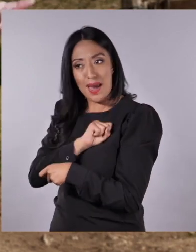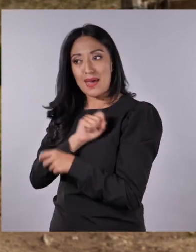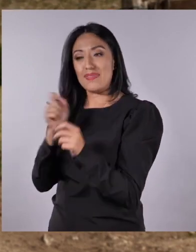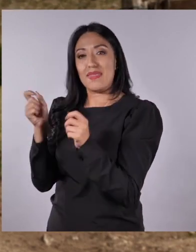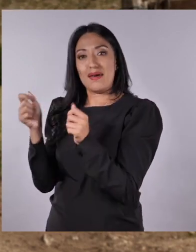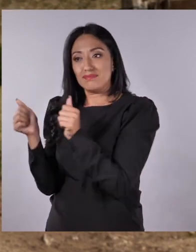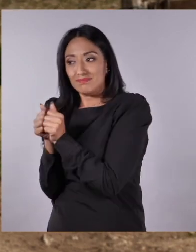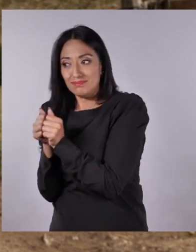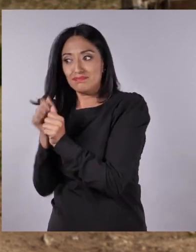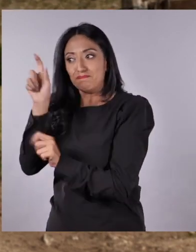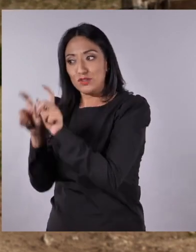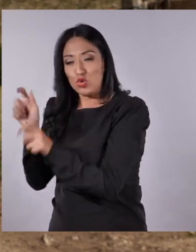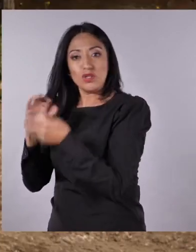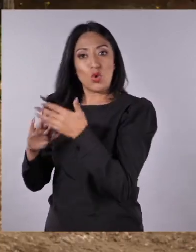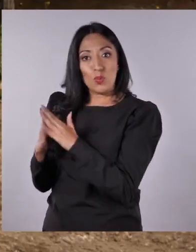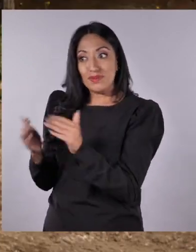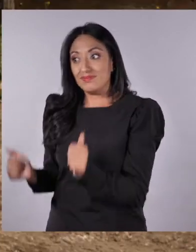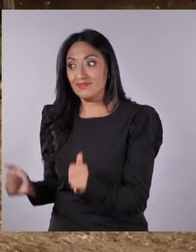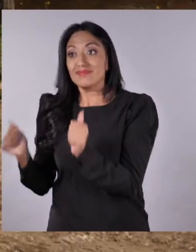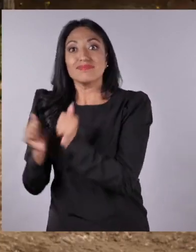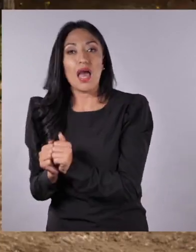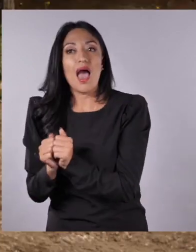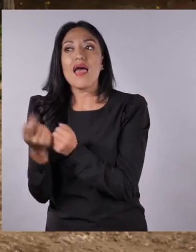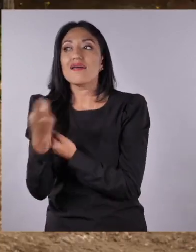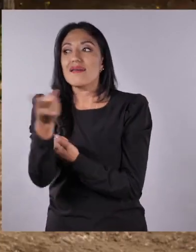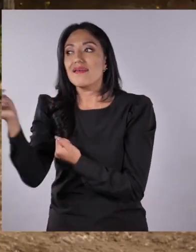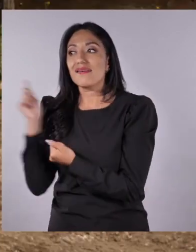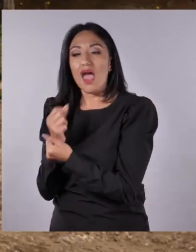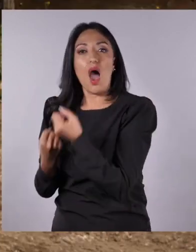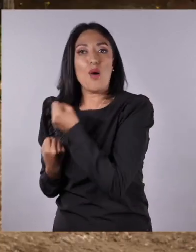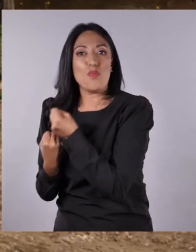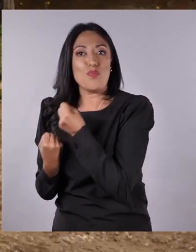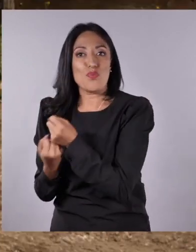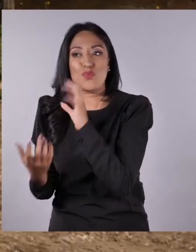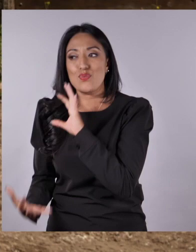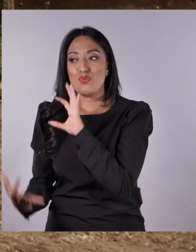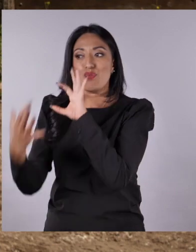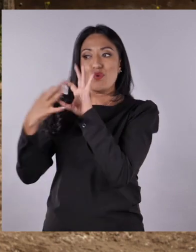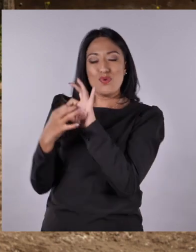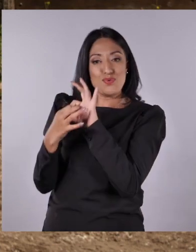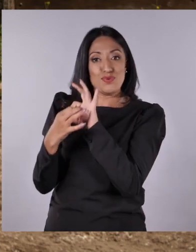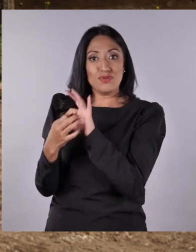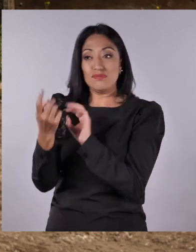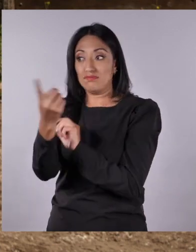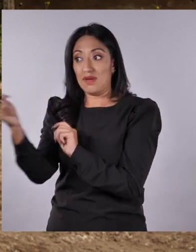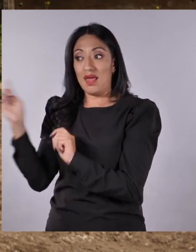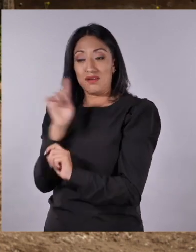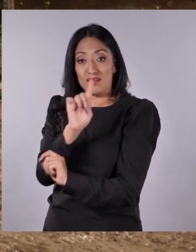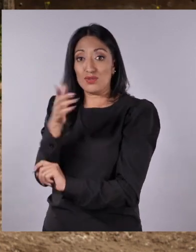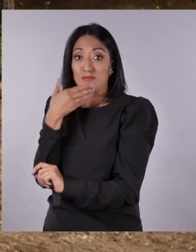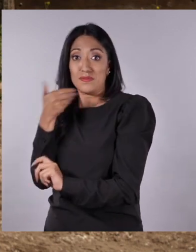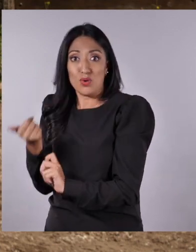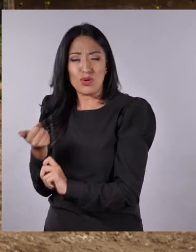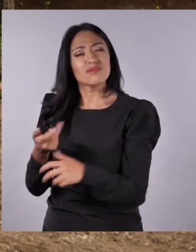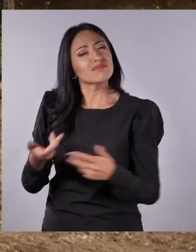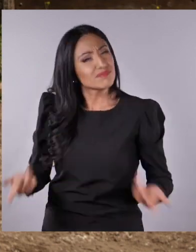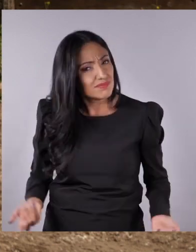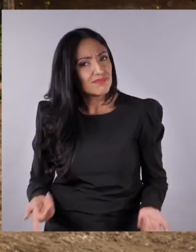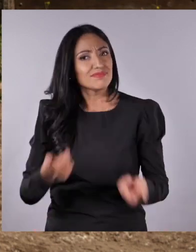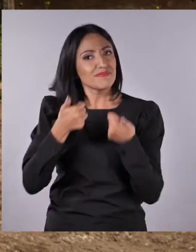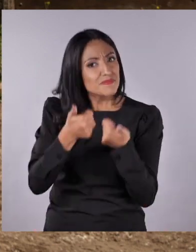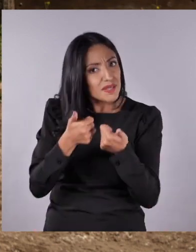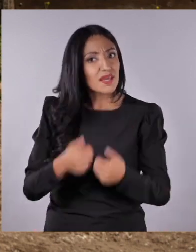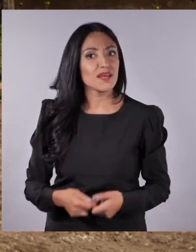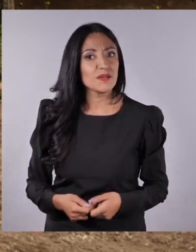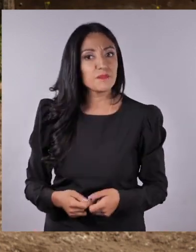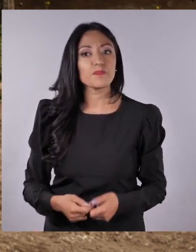panas y vecinos de la comunidad, ya generamos herramientas para recuperar y mejorar nuestro alrededor. ¡Sería